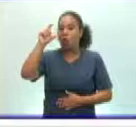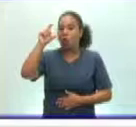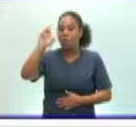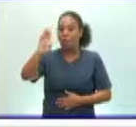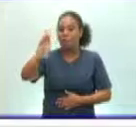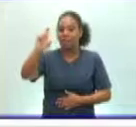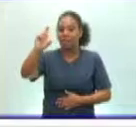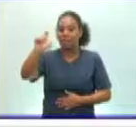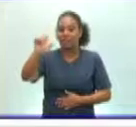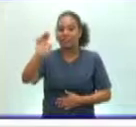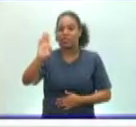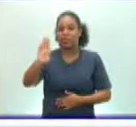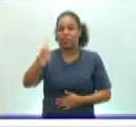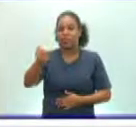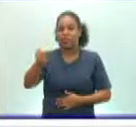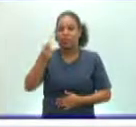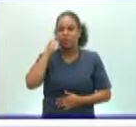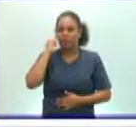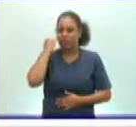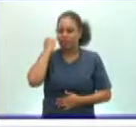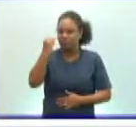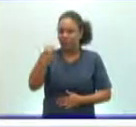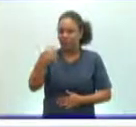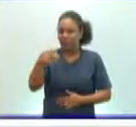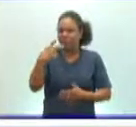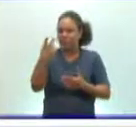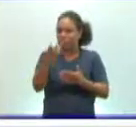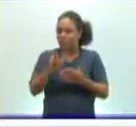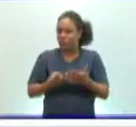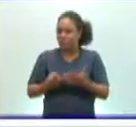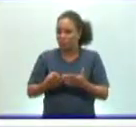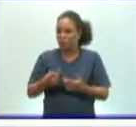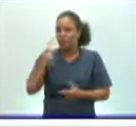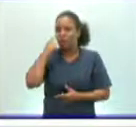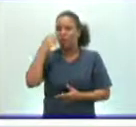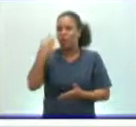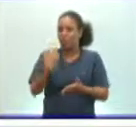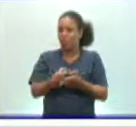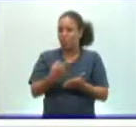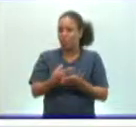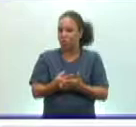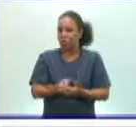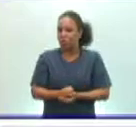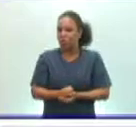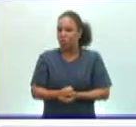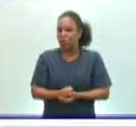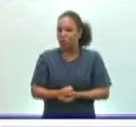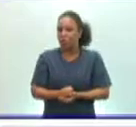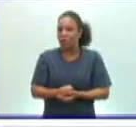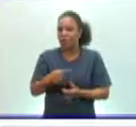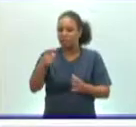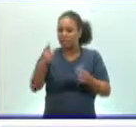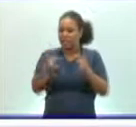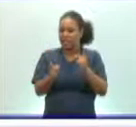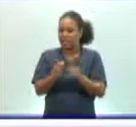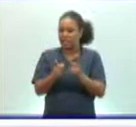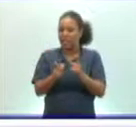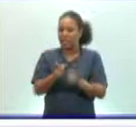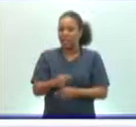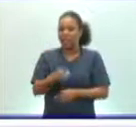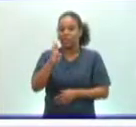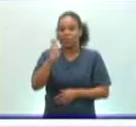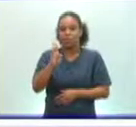en tu figura? Vamos entonces a comprobar. El segmento BF con el segmento BD.